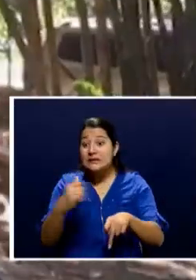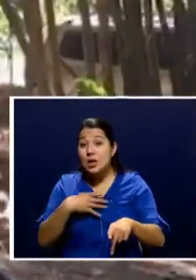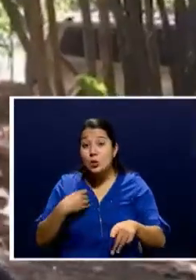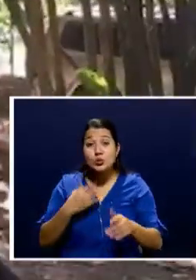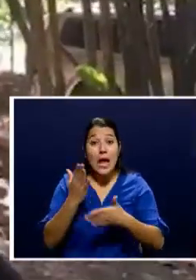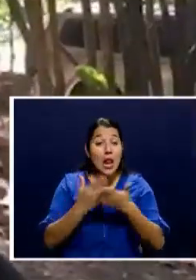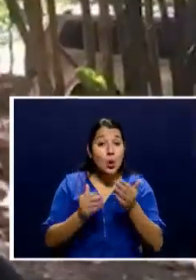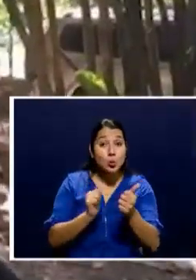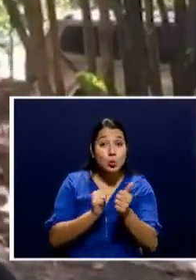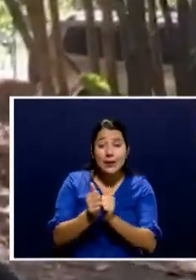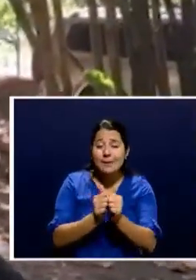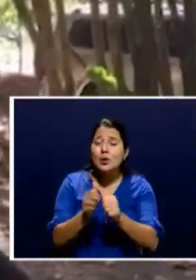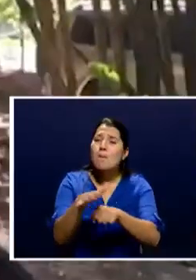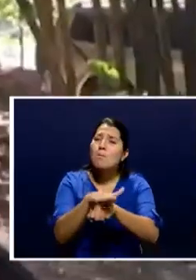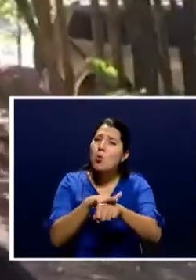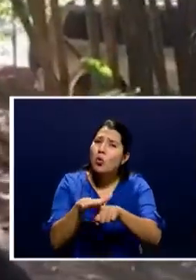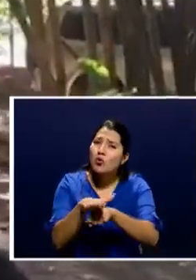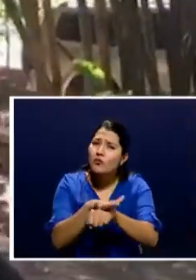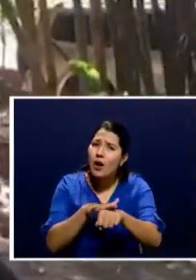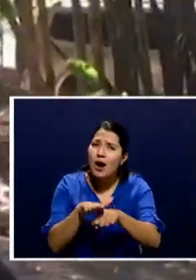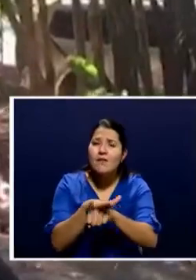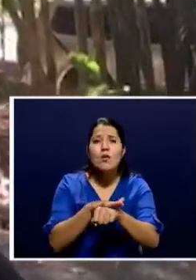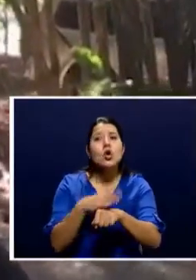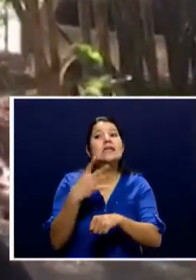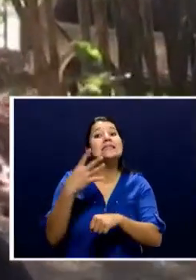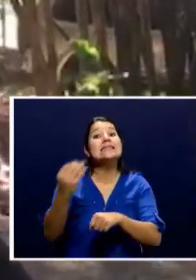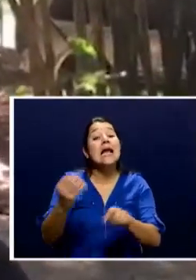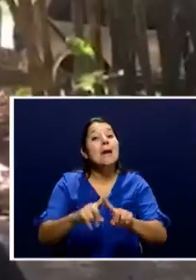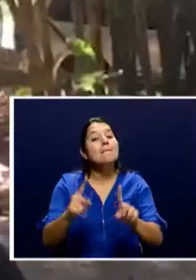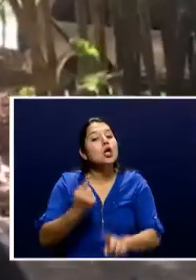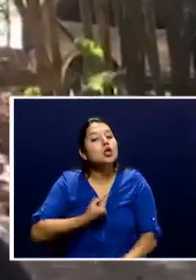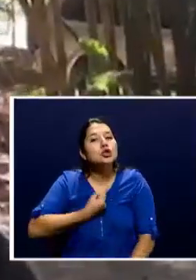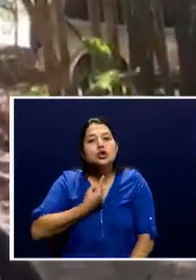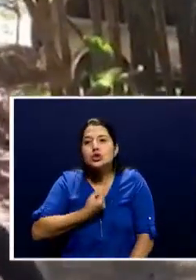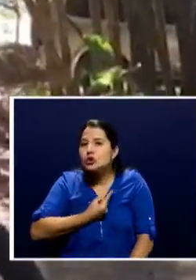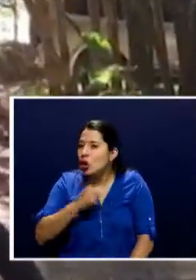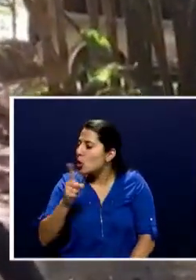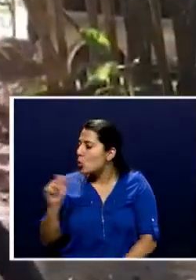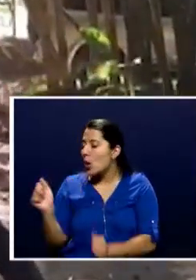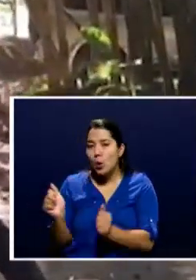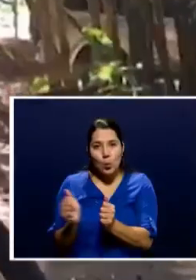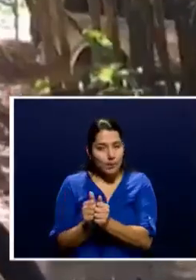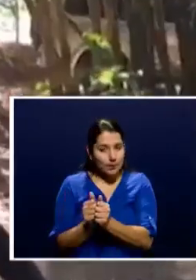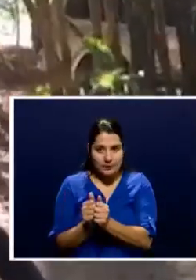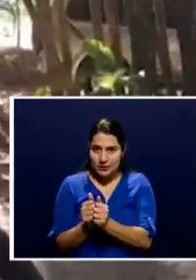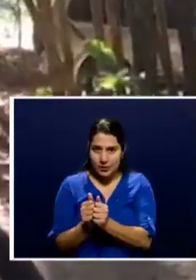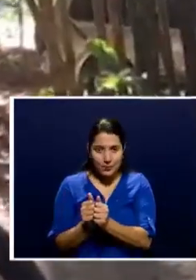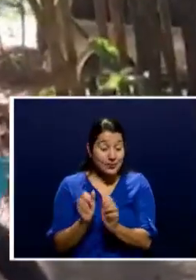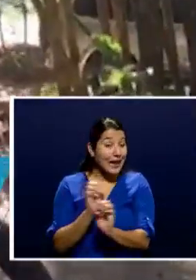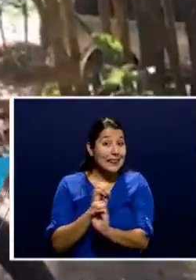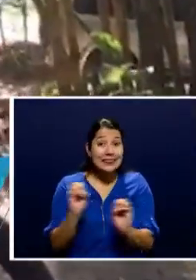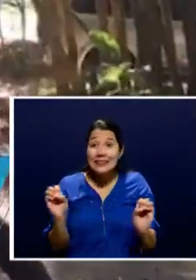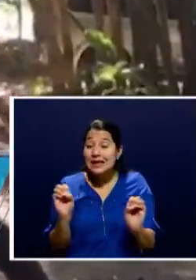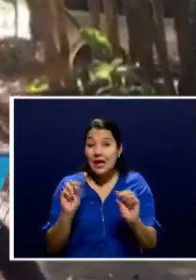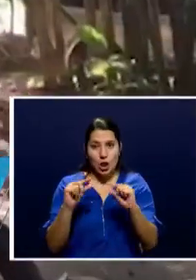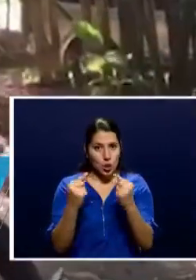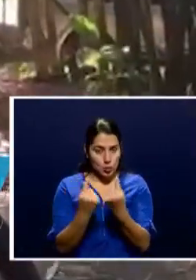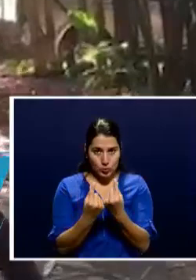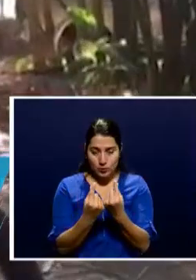física, que por favor se practica solos, no acompañados y tampoco en